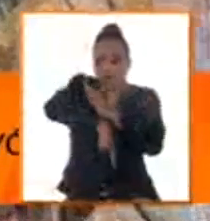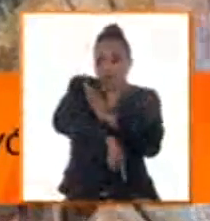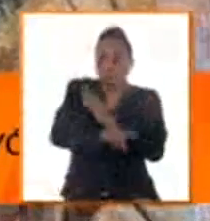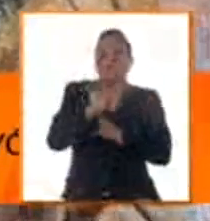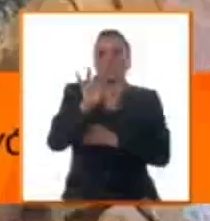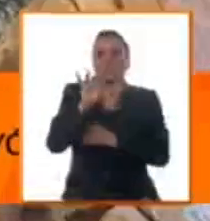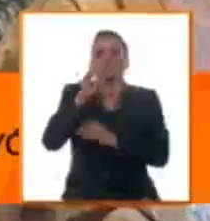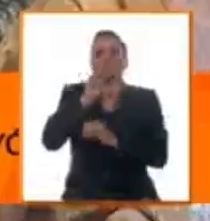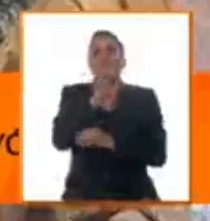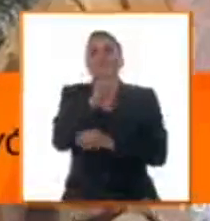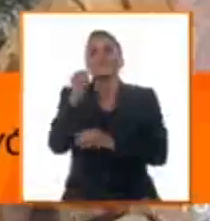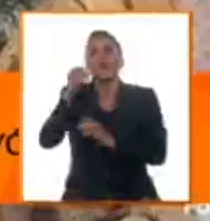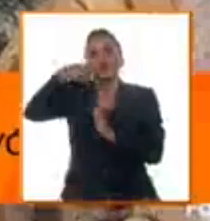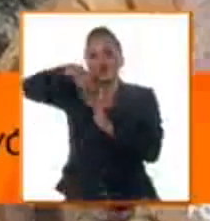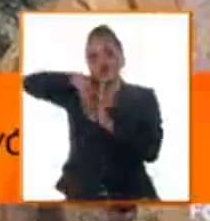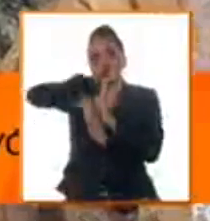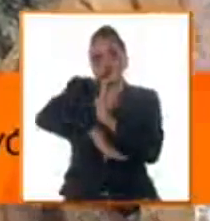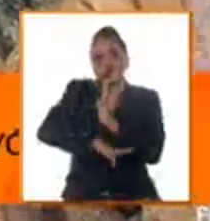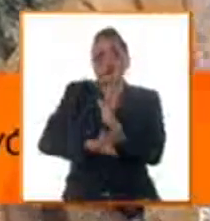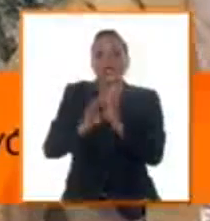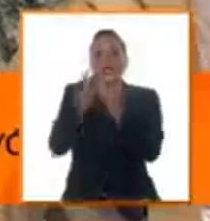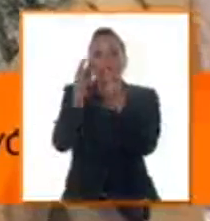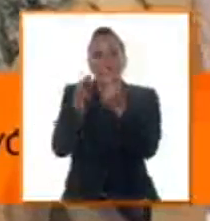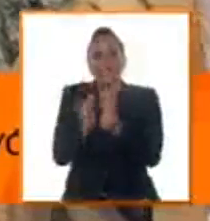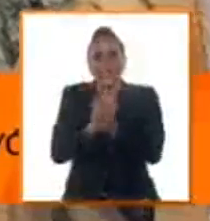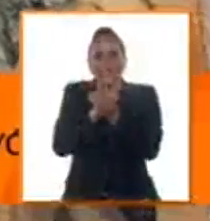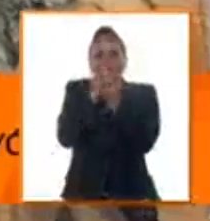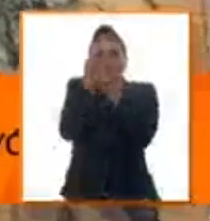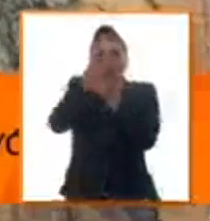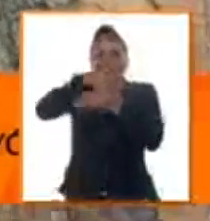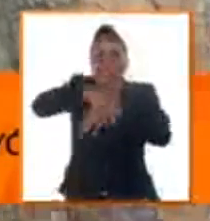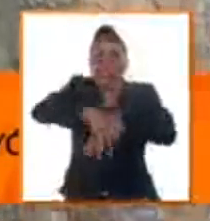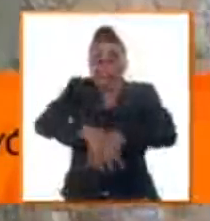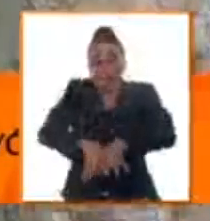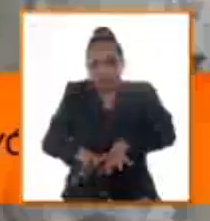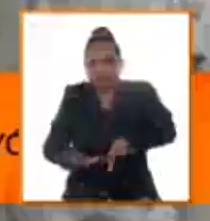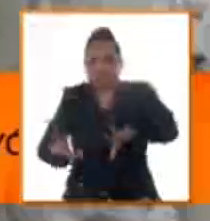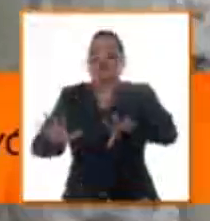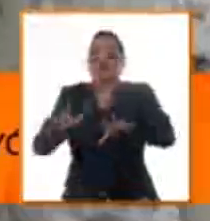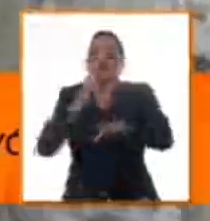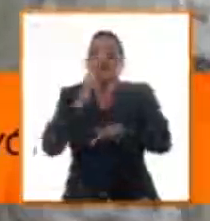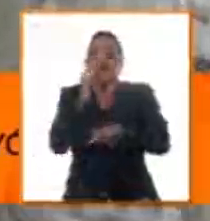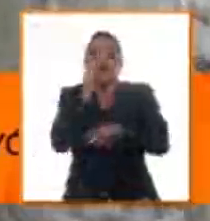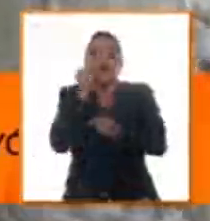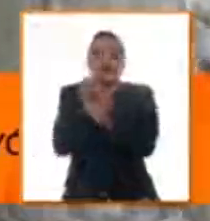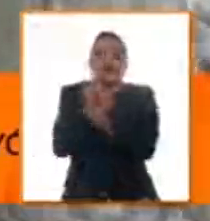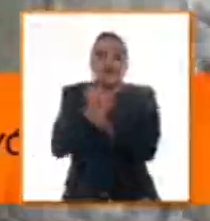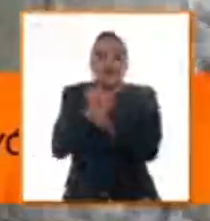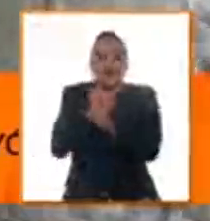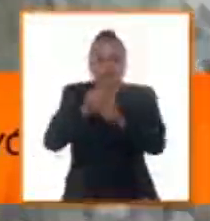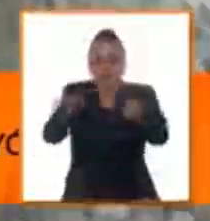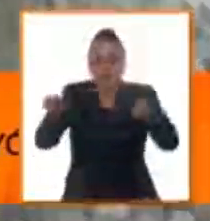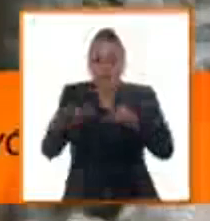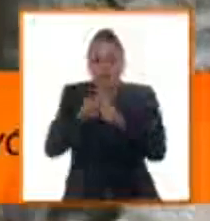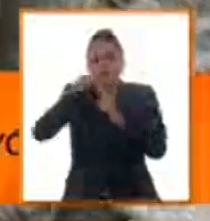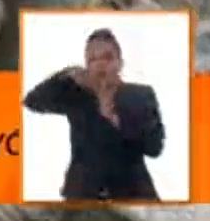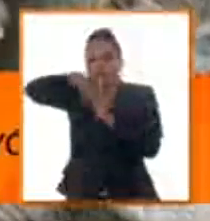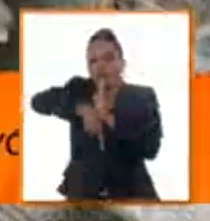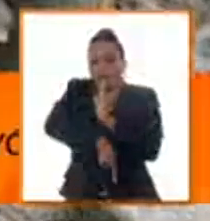tierra debido a un desprendimiento de tierra mientras trataba de ajustar un pozo. Esto